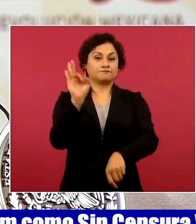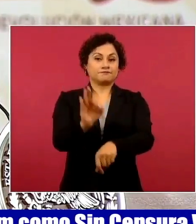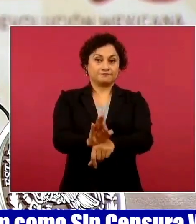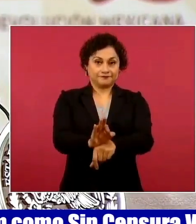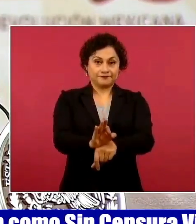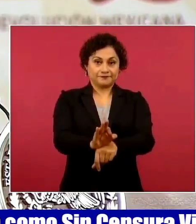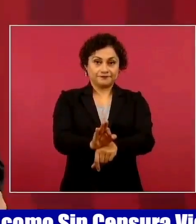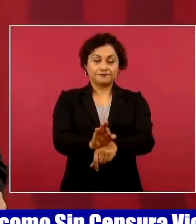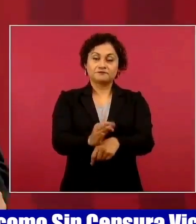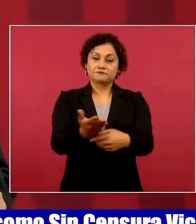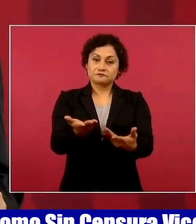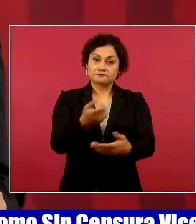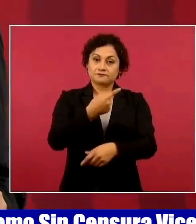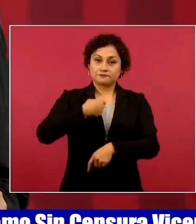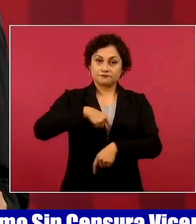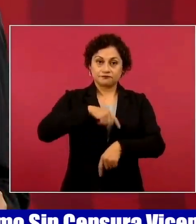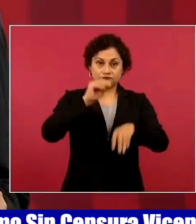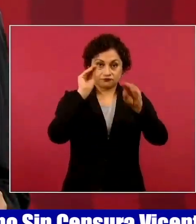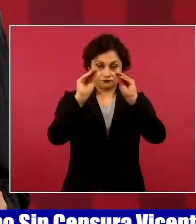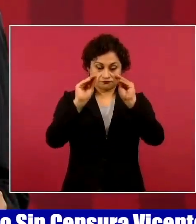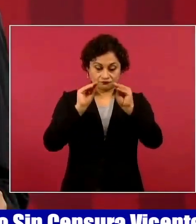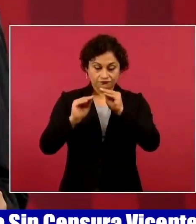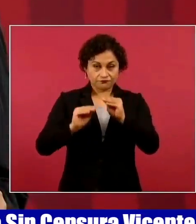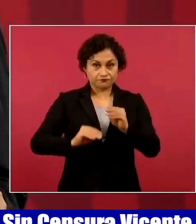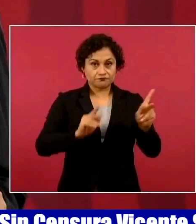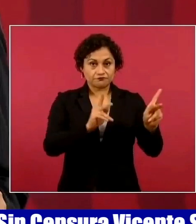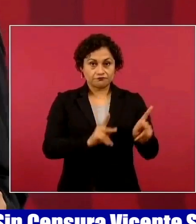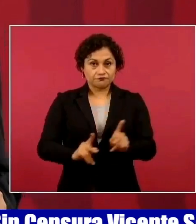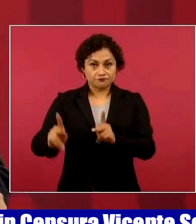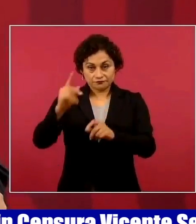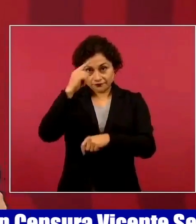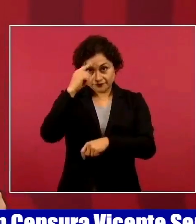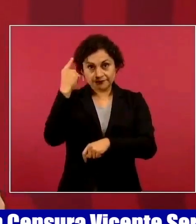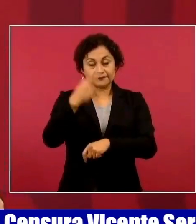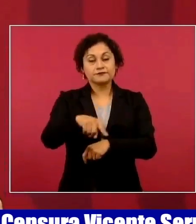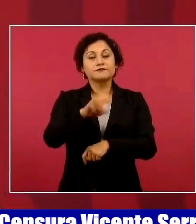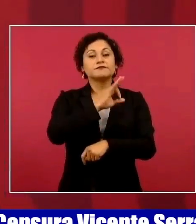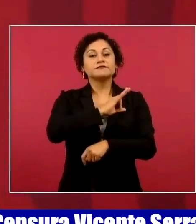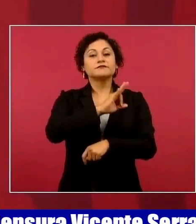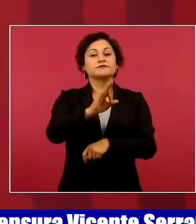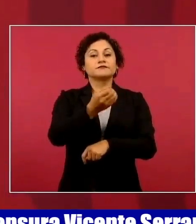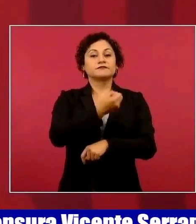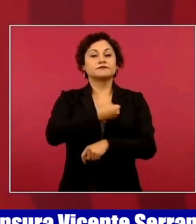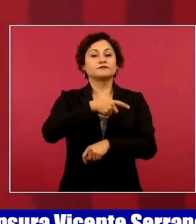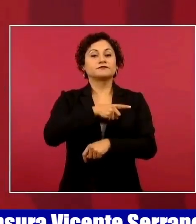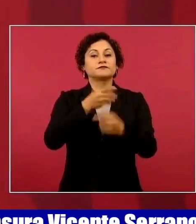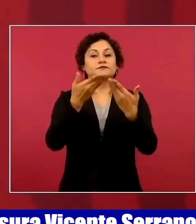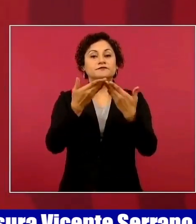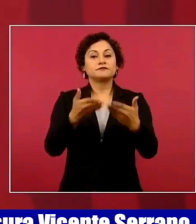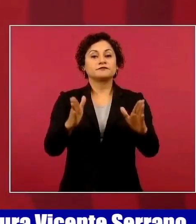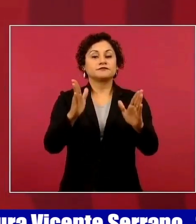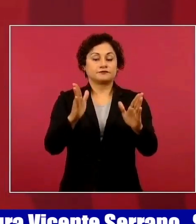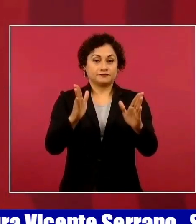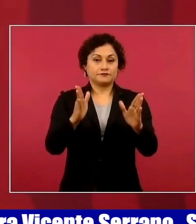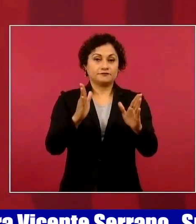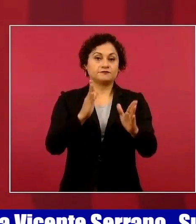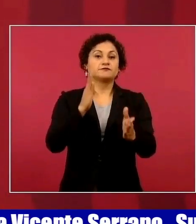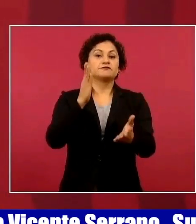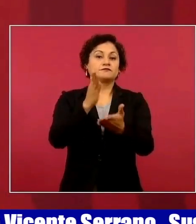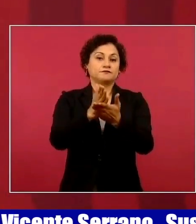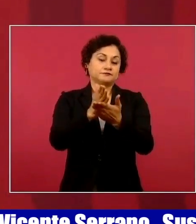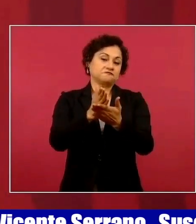momentos en ese país y que, dicho sea de paso, los medios de ese país y los de acá, de Estados Unidos, y los de allá de México, no están